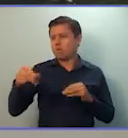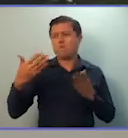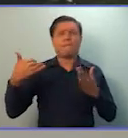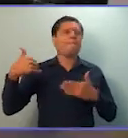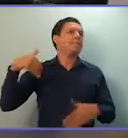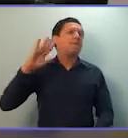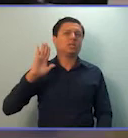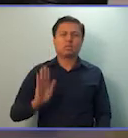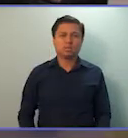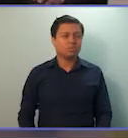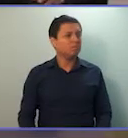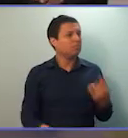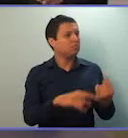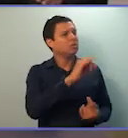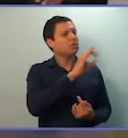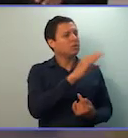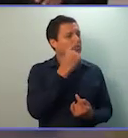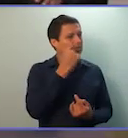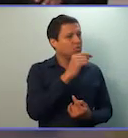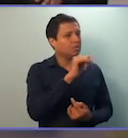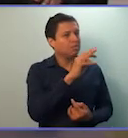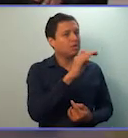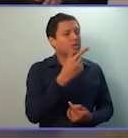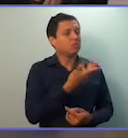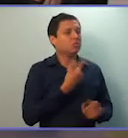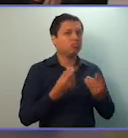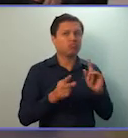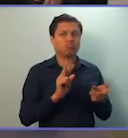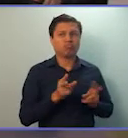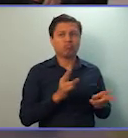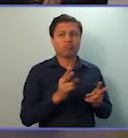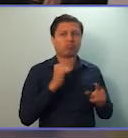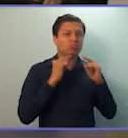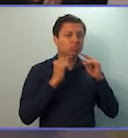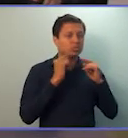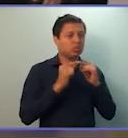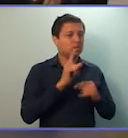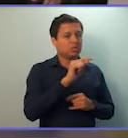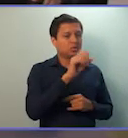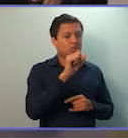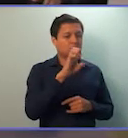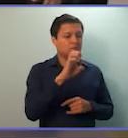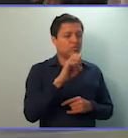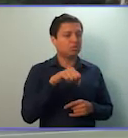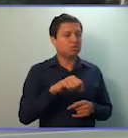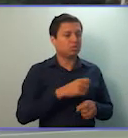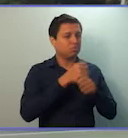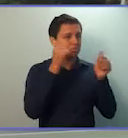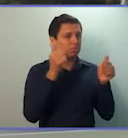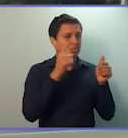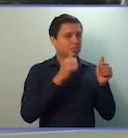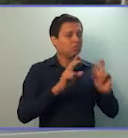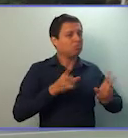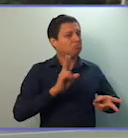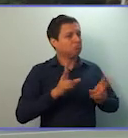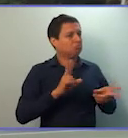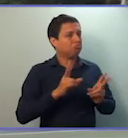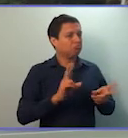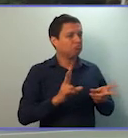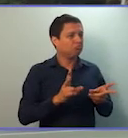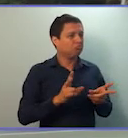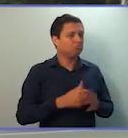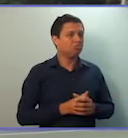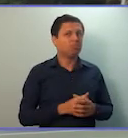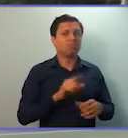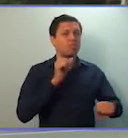manual el licenciado rené amílcar claros con nosotros jefe de la unidad de capacitación del tribunal supremo electoral en este espacio de éxito